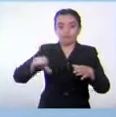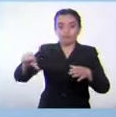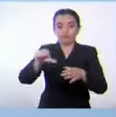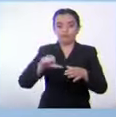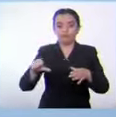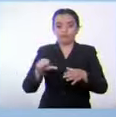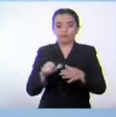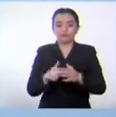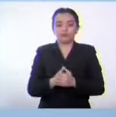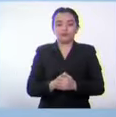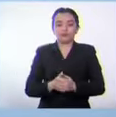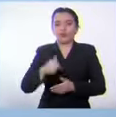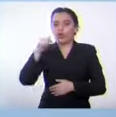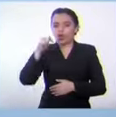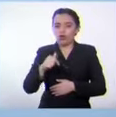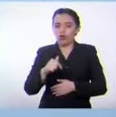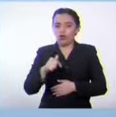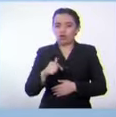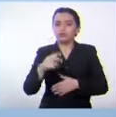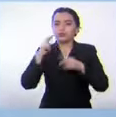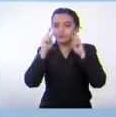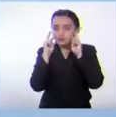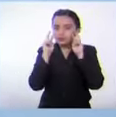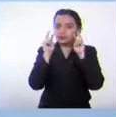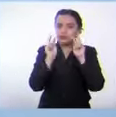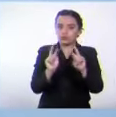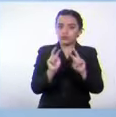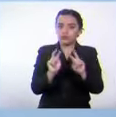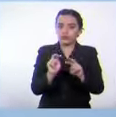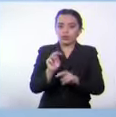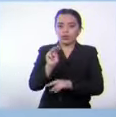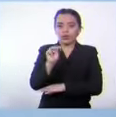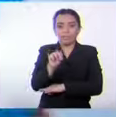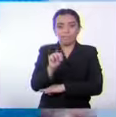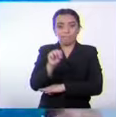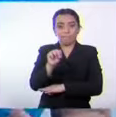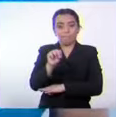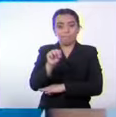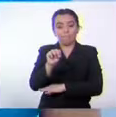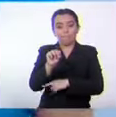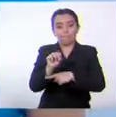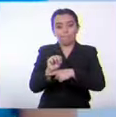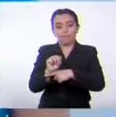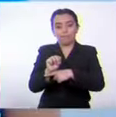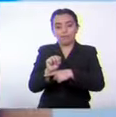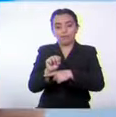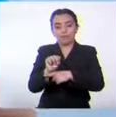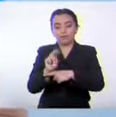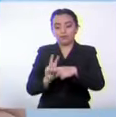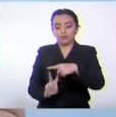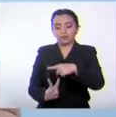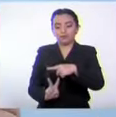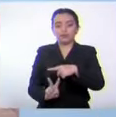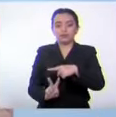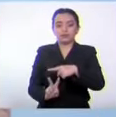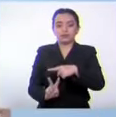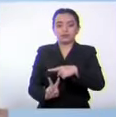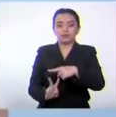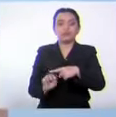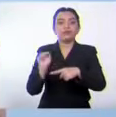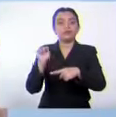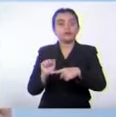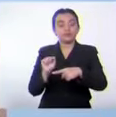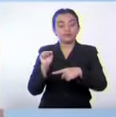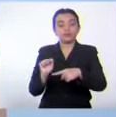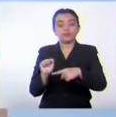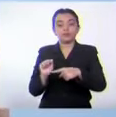Ahora estudiemos el porcentaje en masa sobre volumen. Este es la cantidad de